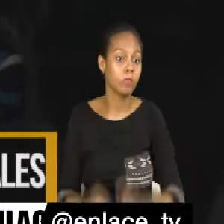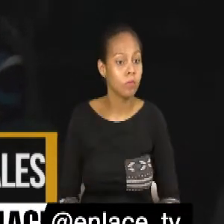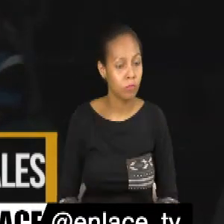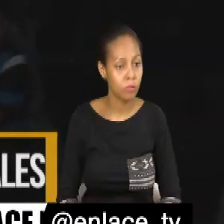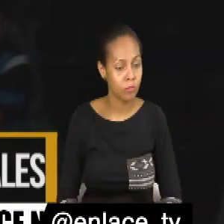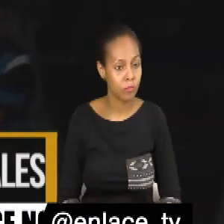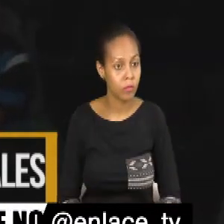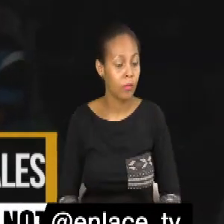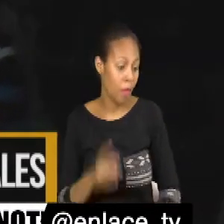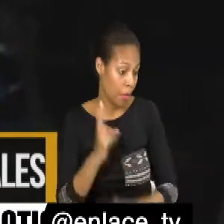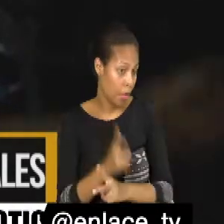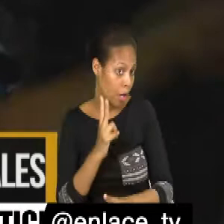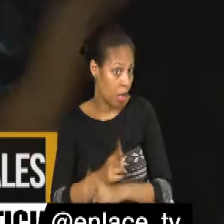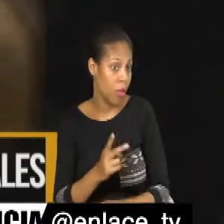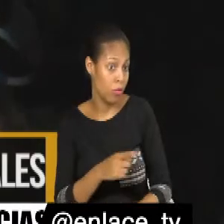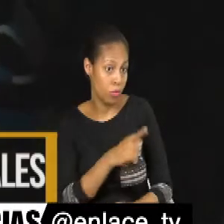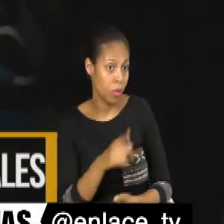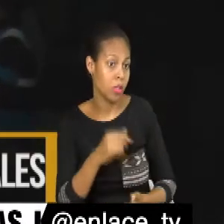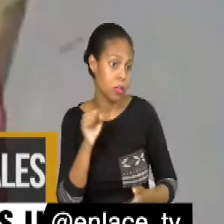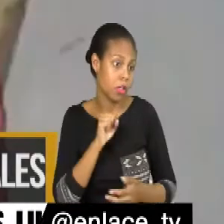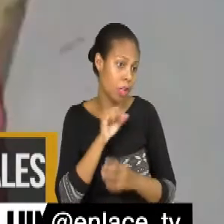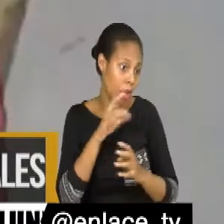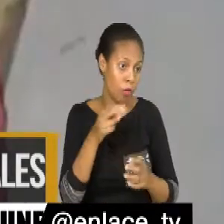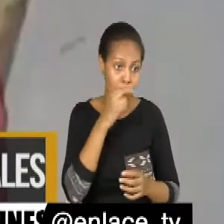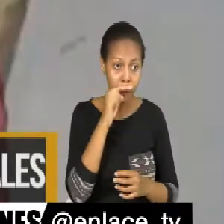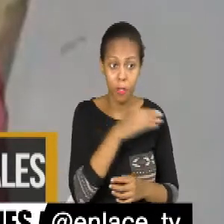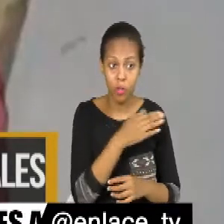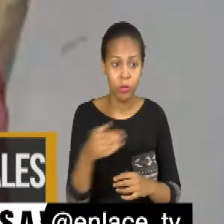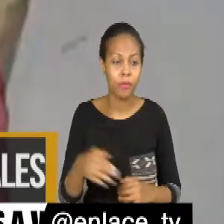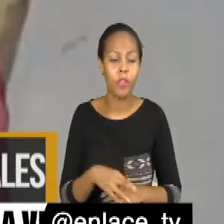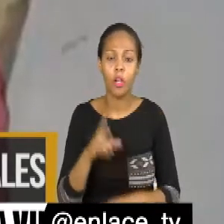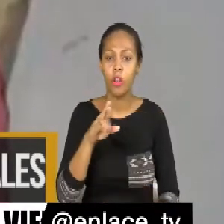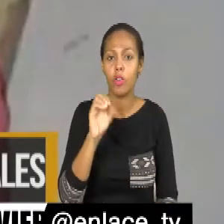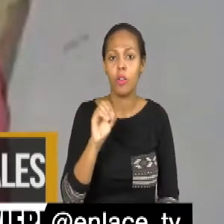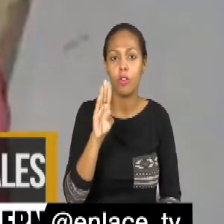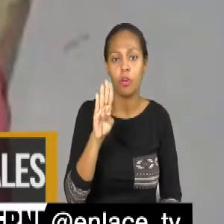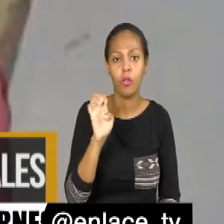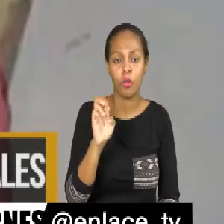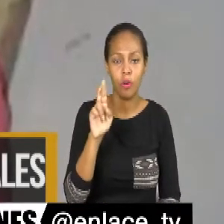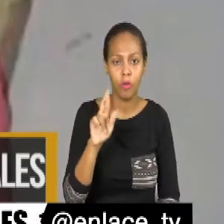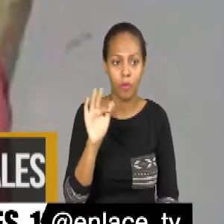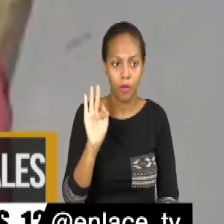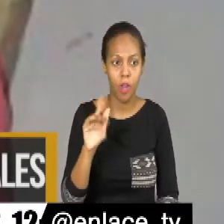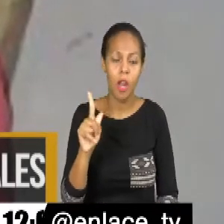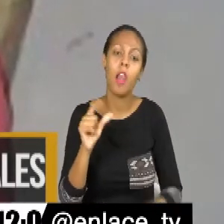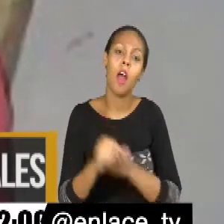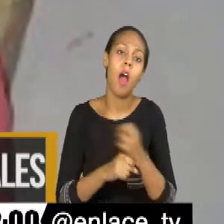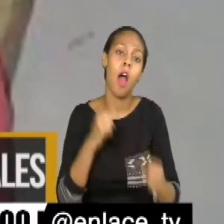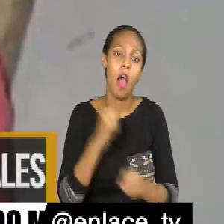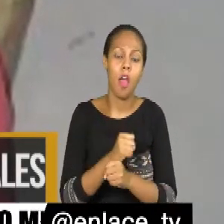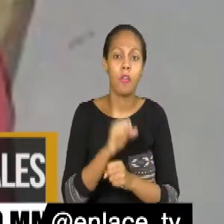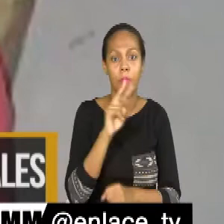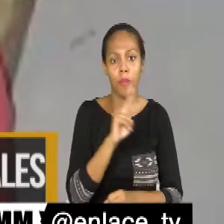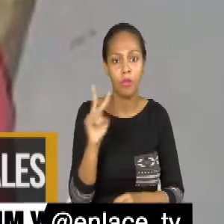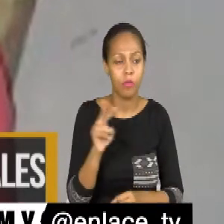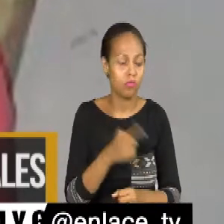señora, para los niños que están por ahí jugando. Robert Andrés Pineda Balaguer tenía 22 años y vivía con su hermana y sus sobrinas menores